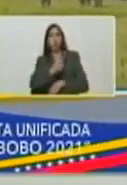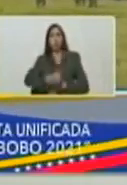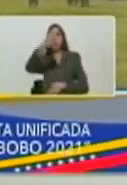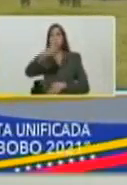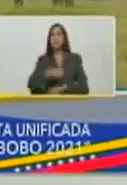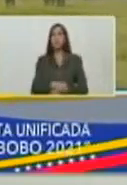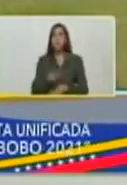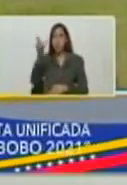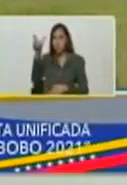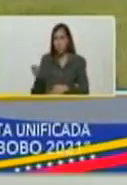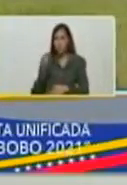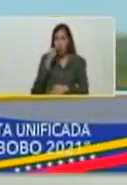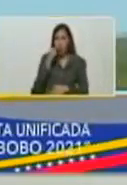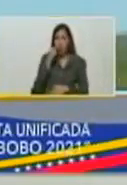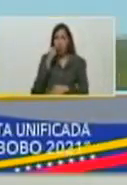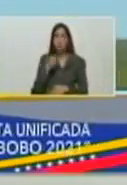allá